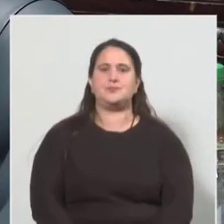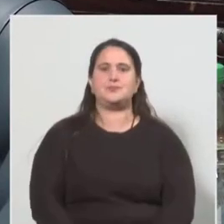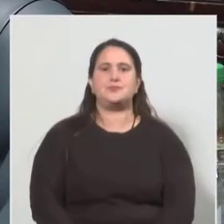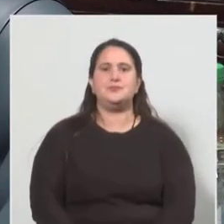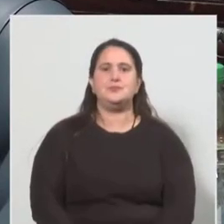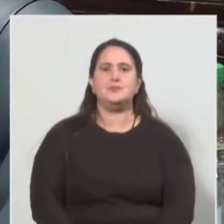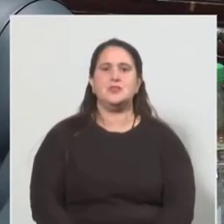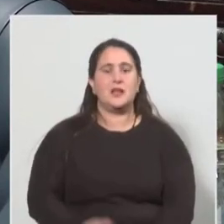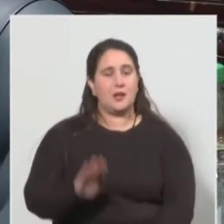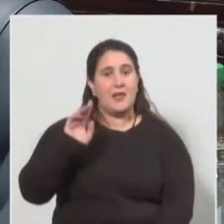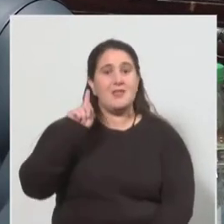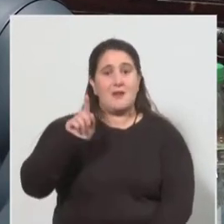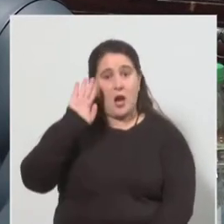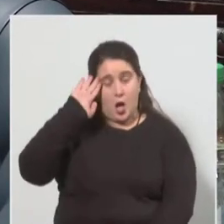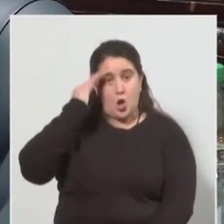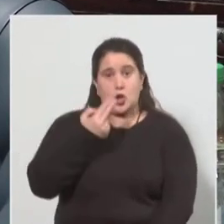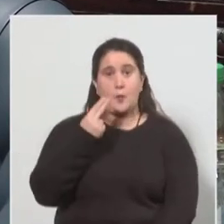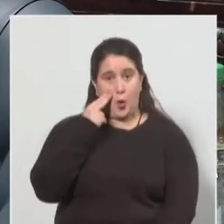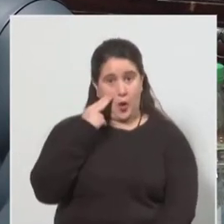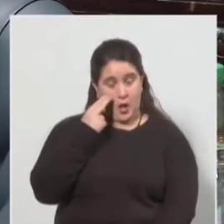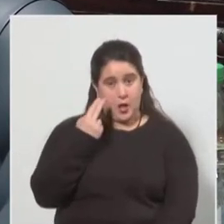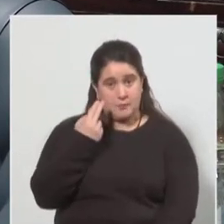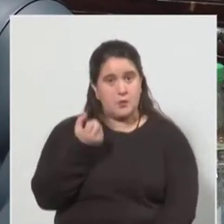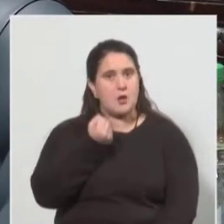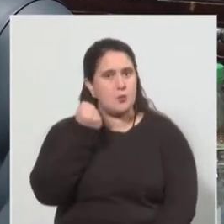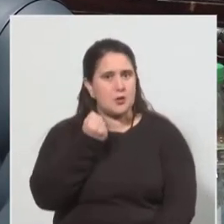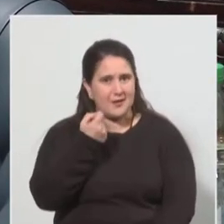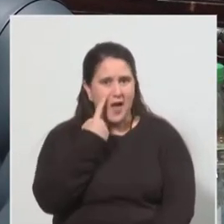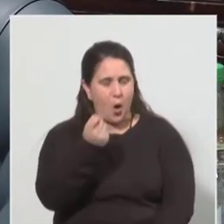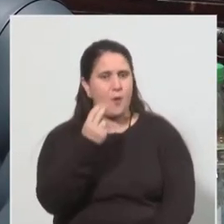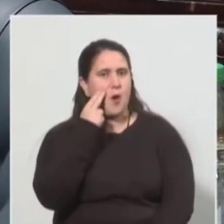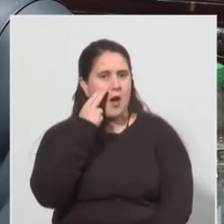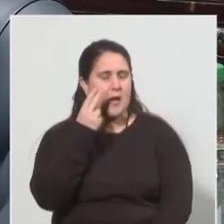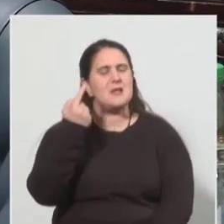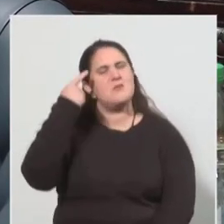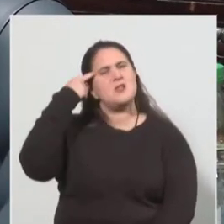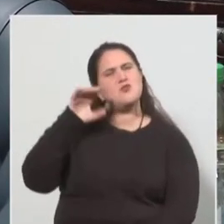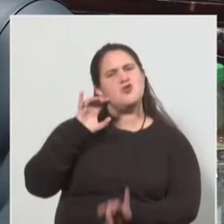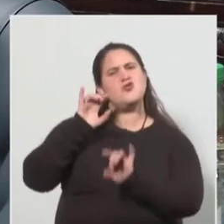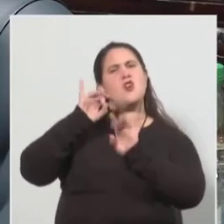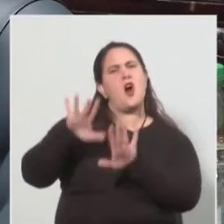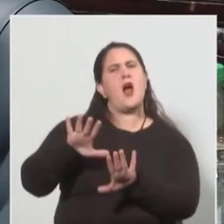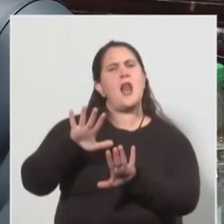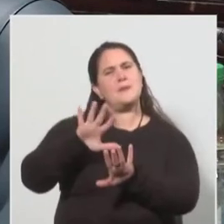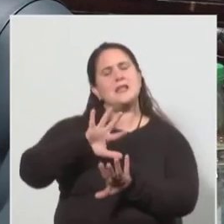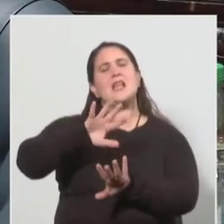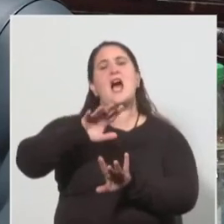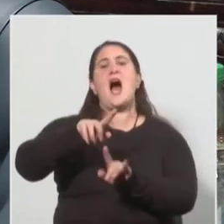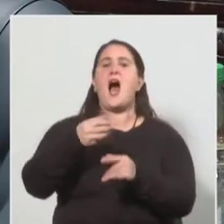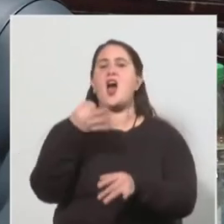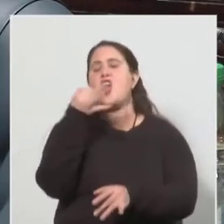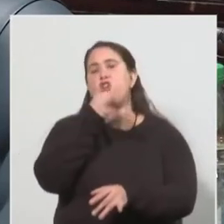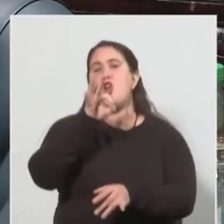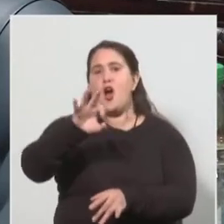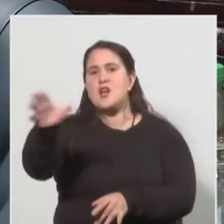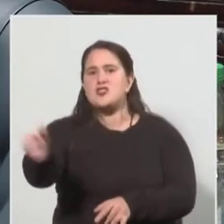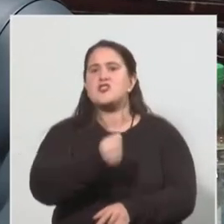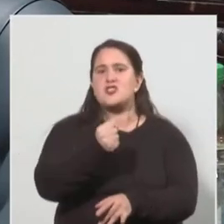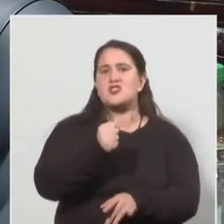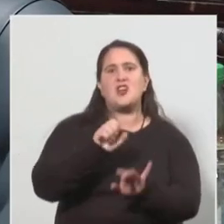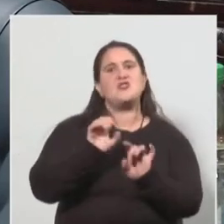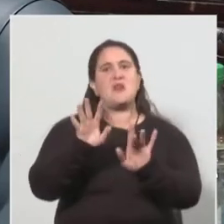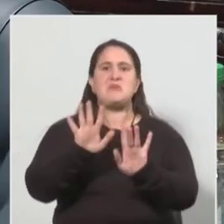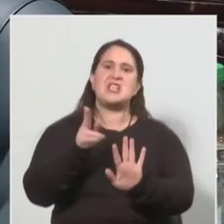Si no reconocemos el problema y pensamos que esto se resuelve solamente con incautaciones de drogas, vamos por mal